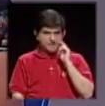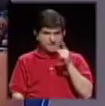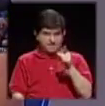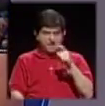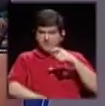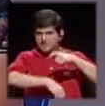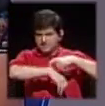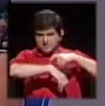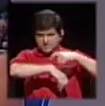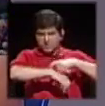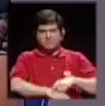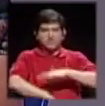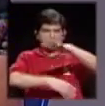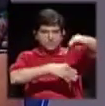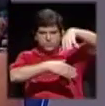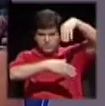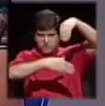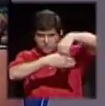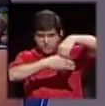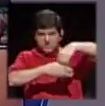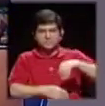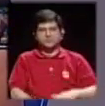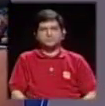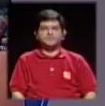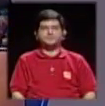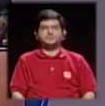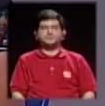En ese momento, en ese contexto,